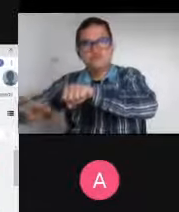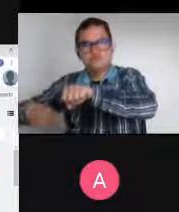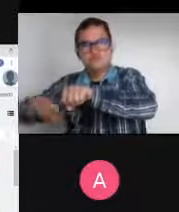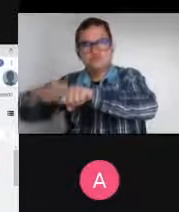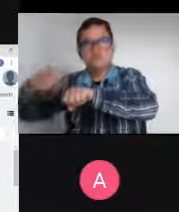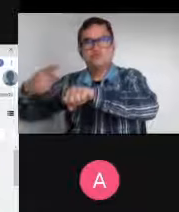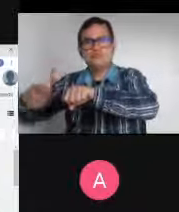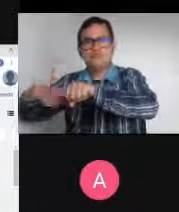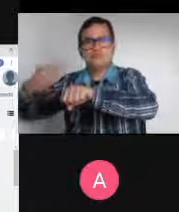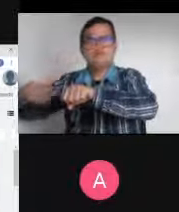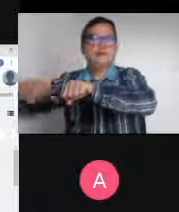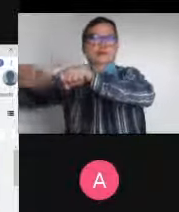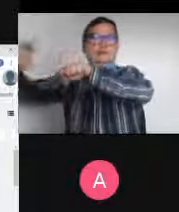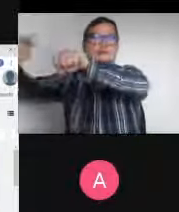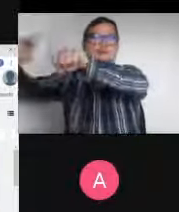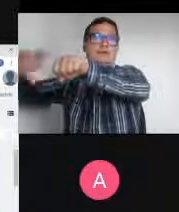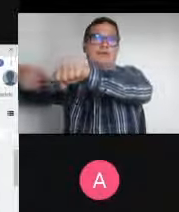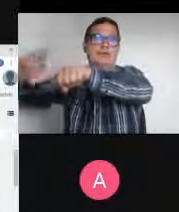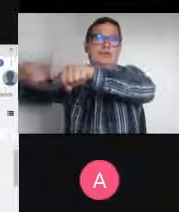yo muevo acá,